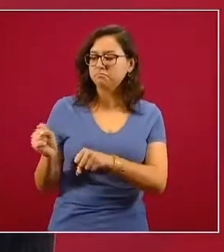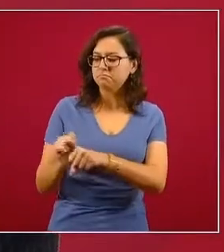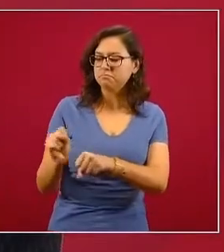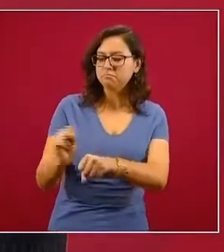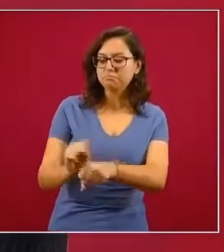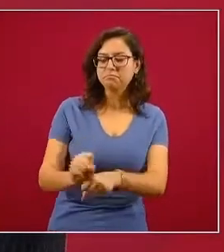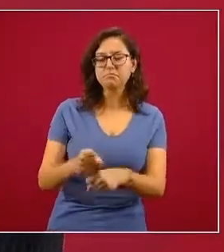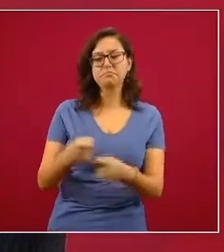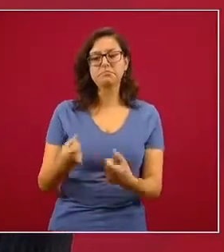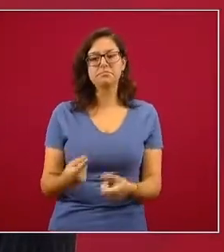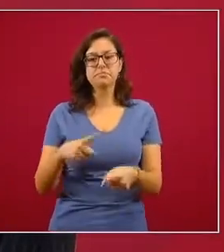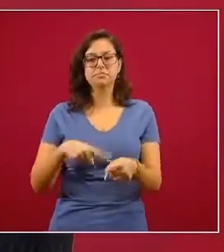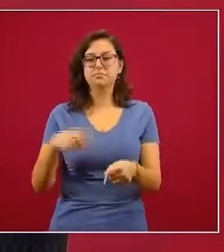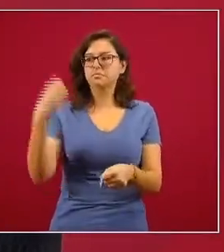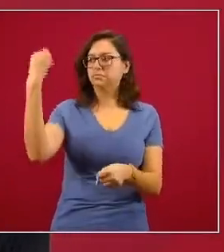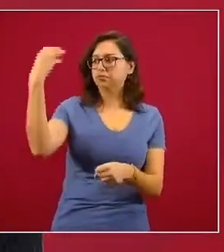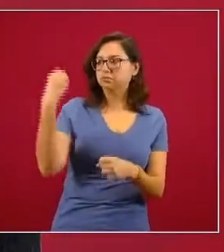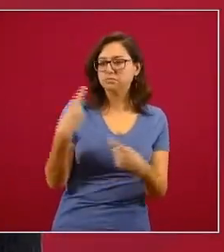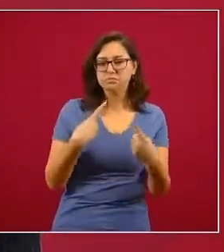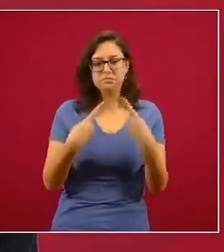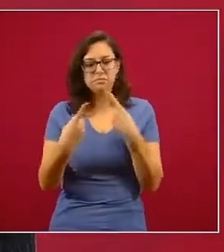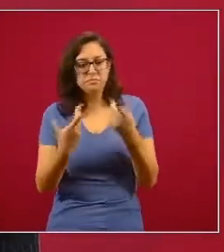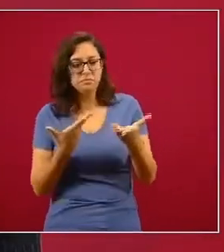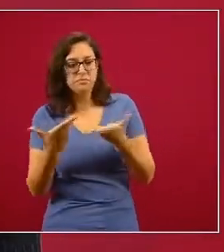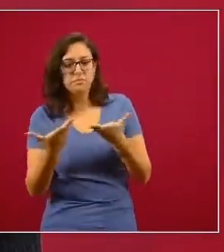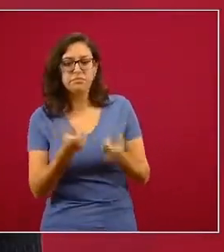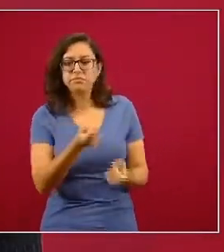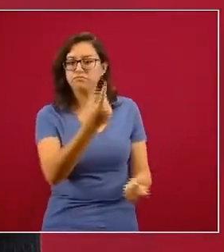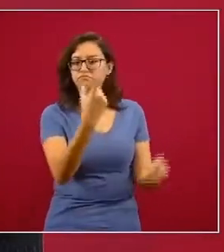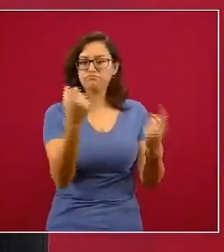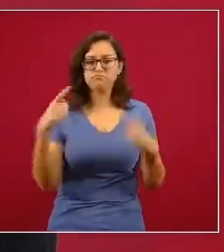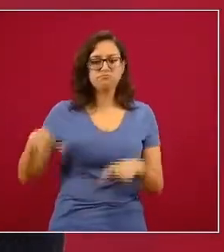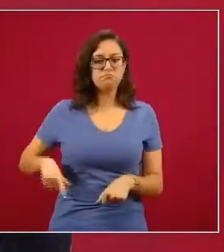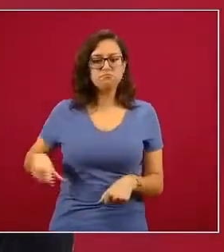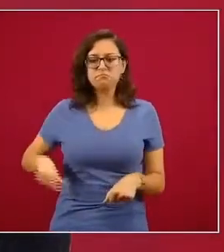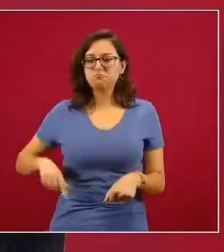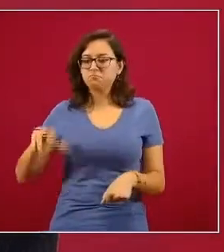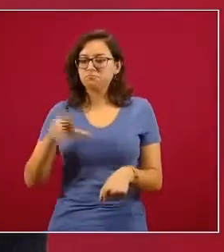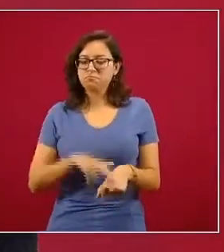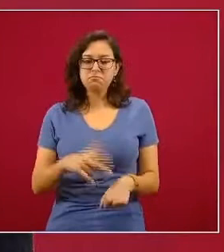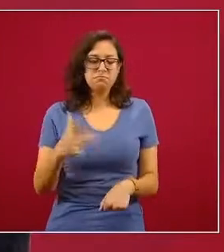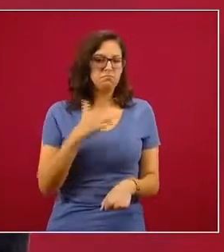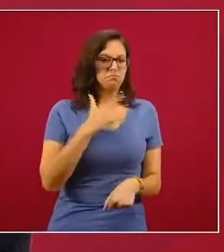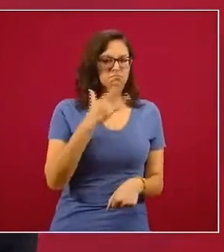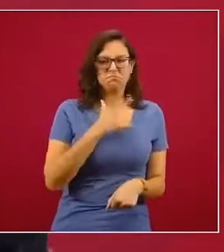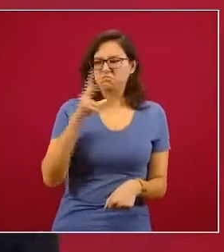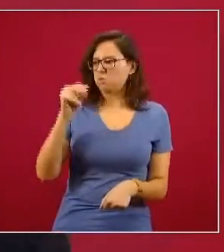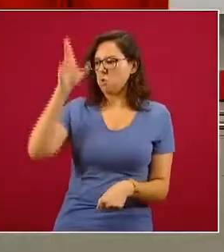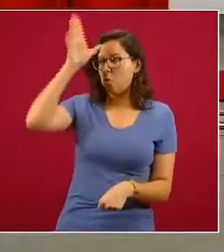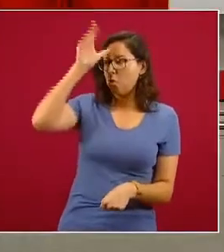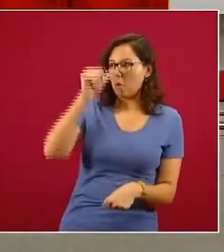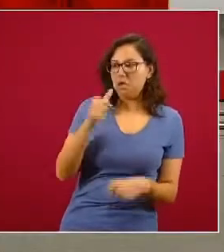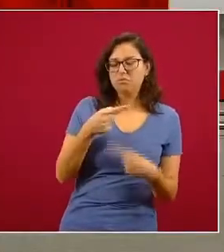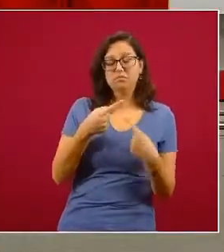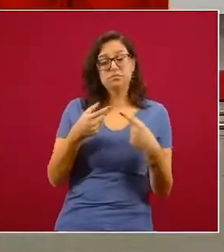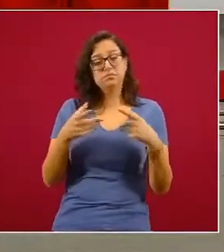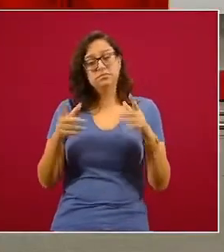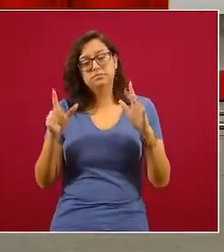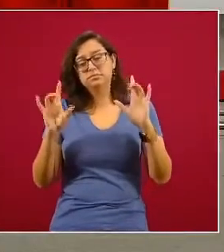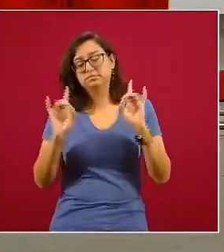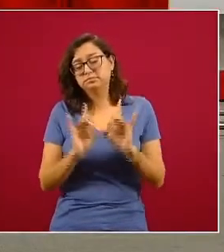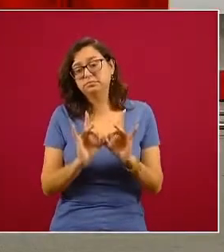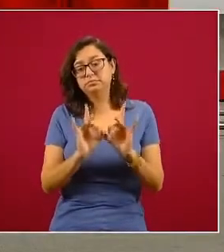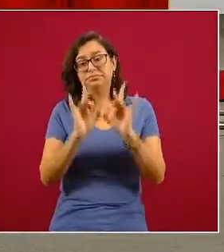y algunos gobernadores se pronunciaron con vehemencia sobre el semáforo y que no lo iban a acatar, etcétera,